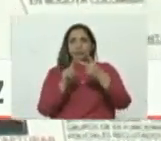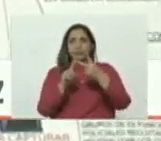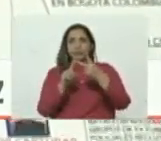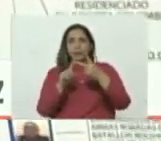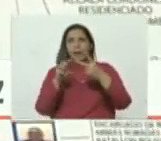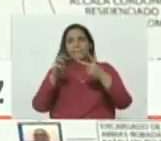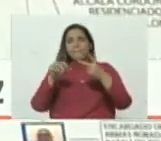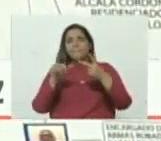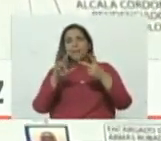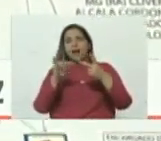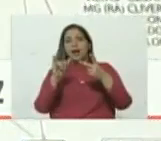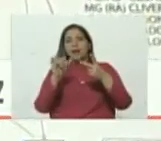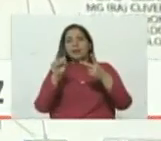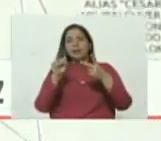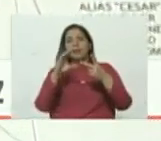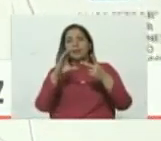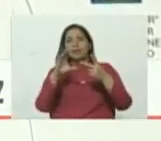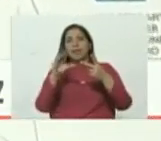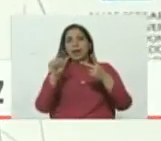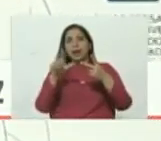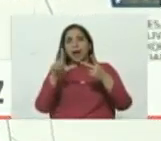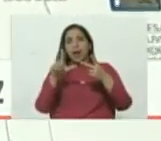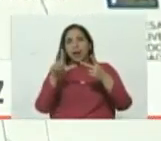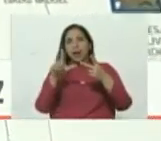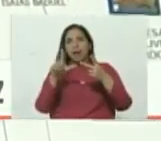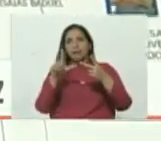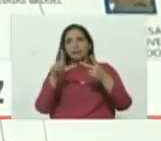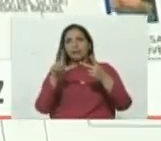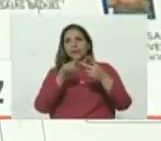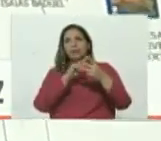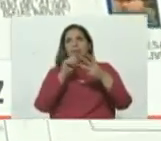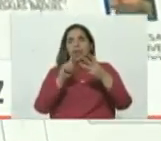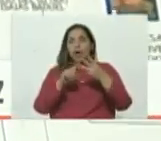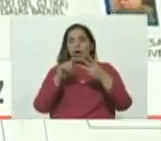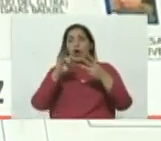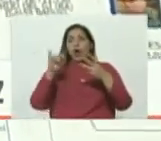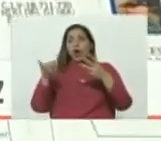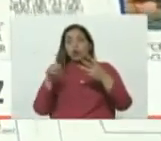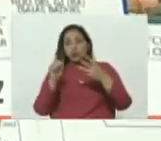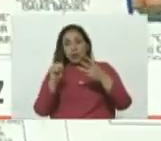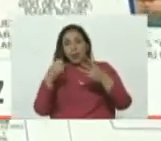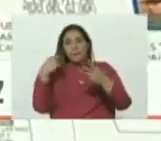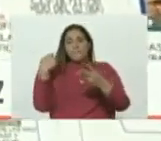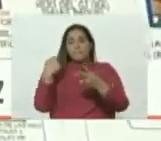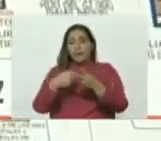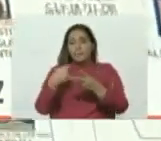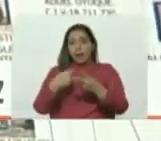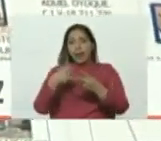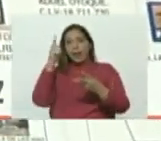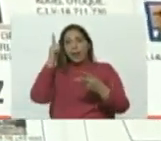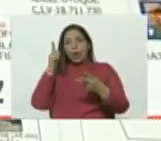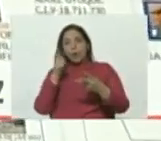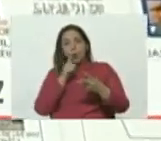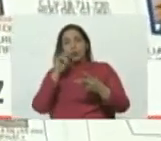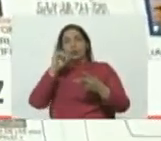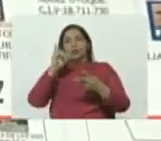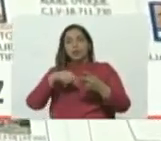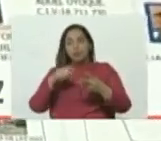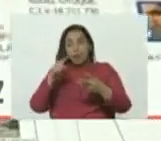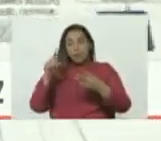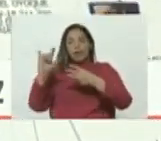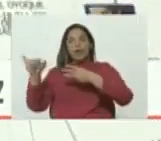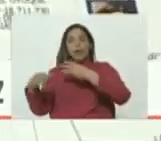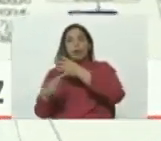Mariscal, Eduardo José Báez Torrealba, porque Eduardo José Báez Torrealba recibe dinero de Leopoldo López y de Juan Guaidó, como queda evidenciado